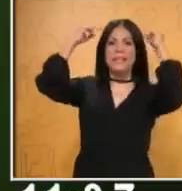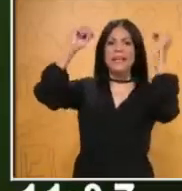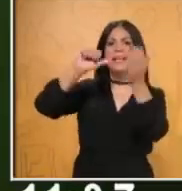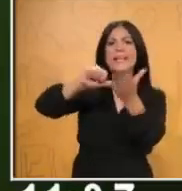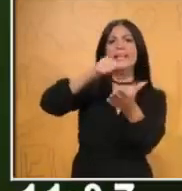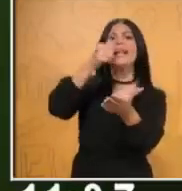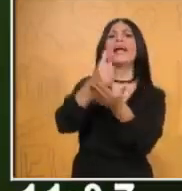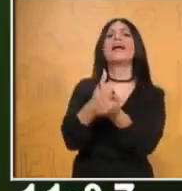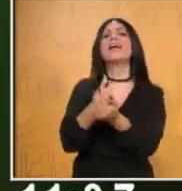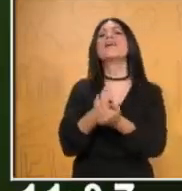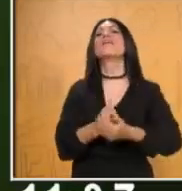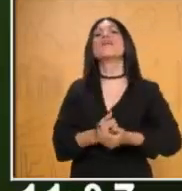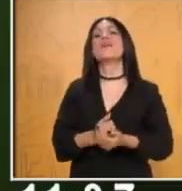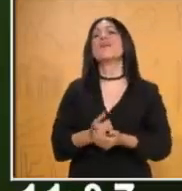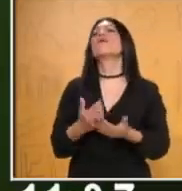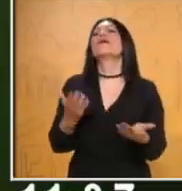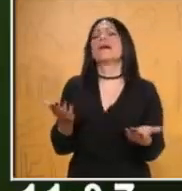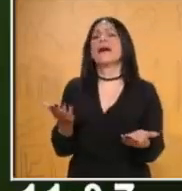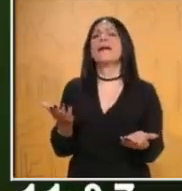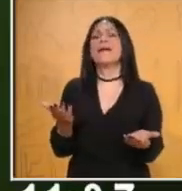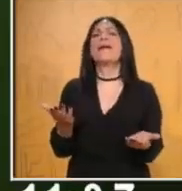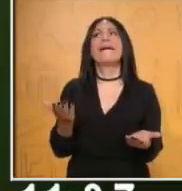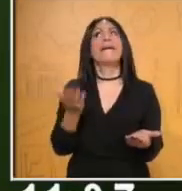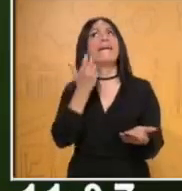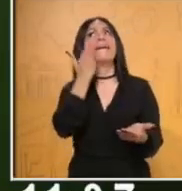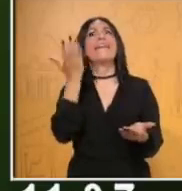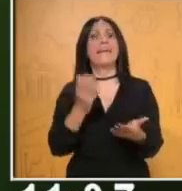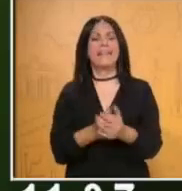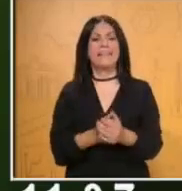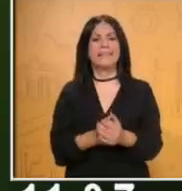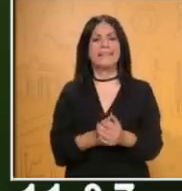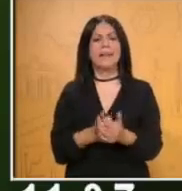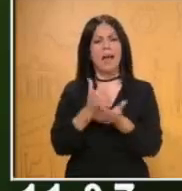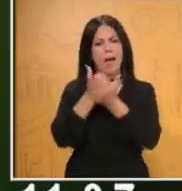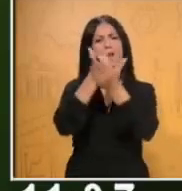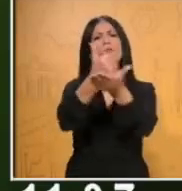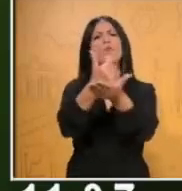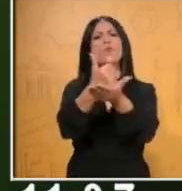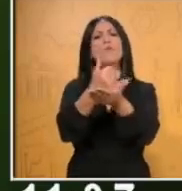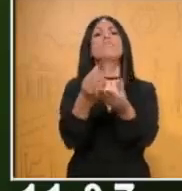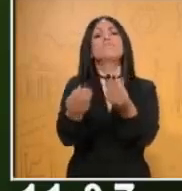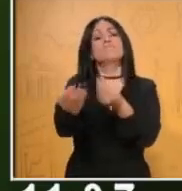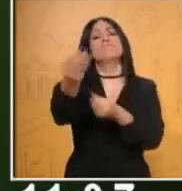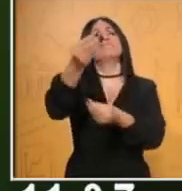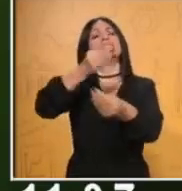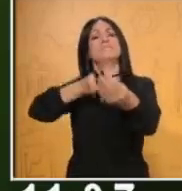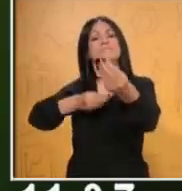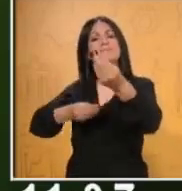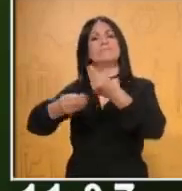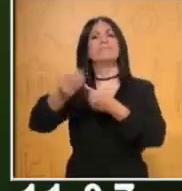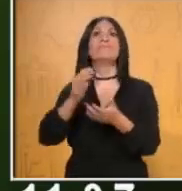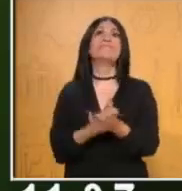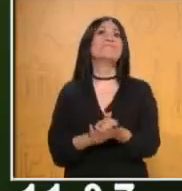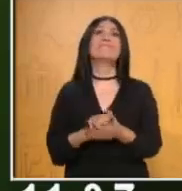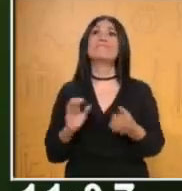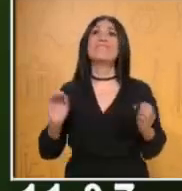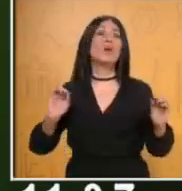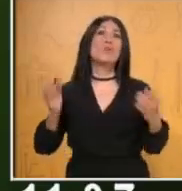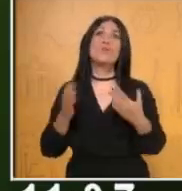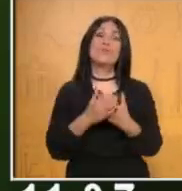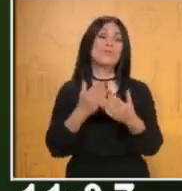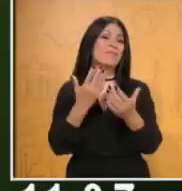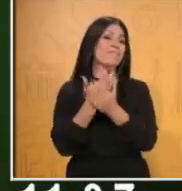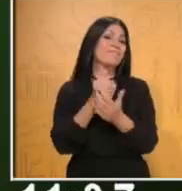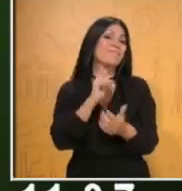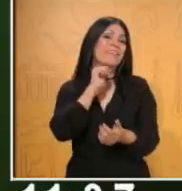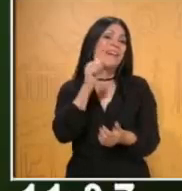tu problema? Preguntó saltando a la chica. No tengo más joyas que ofrecerte. Y pensando que esta vez